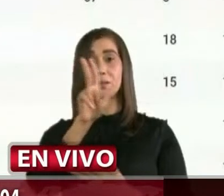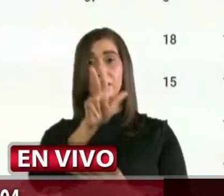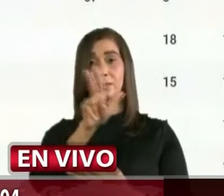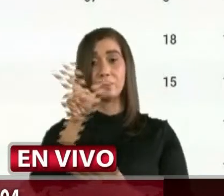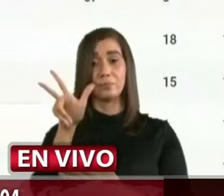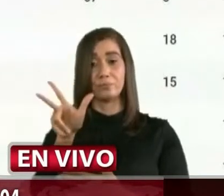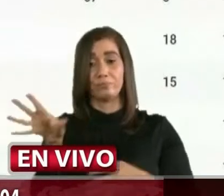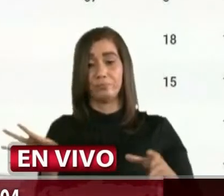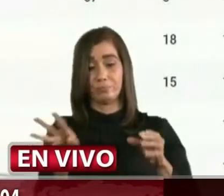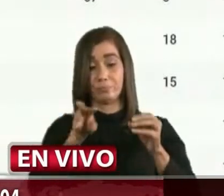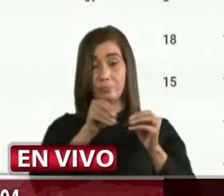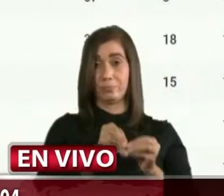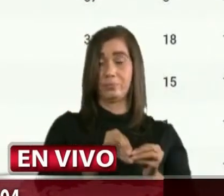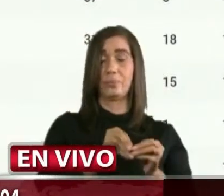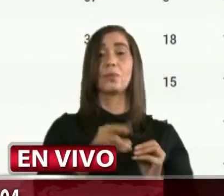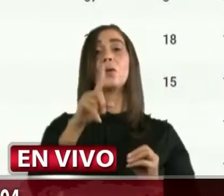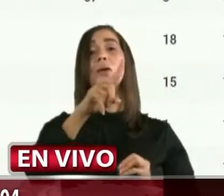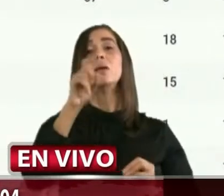633 acumulados,